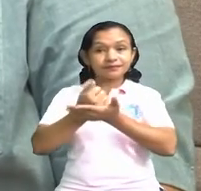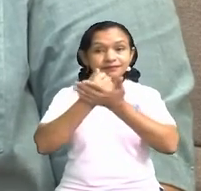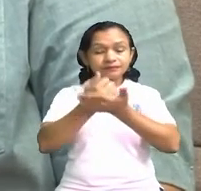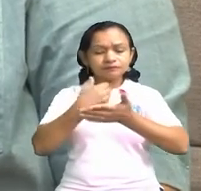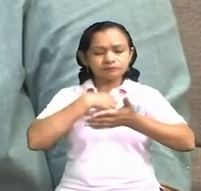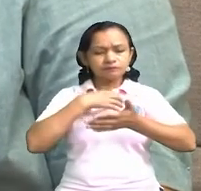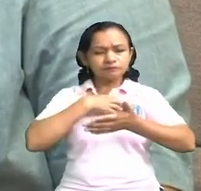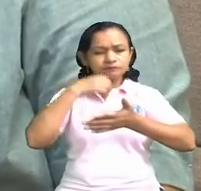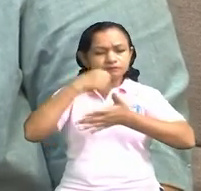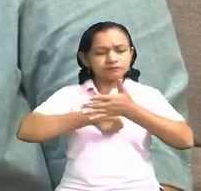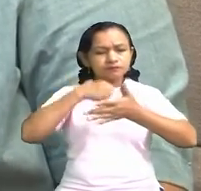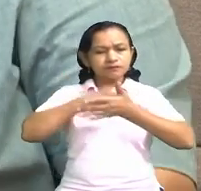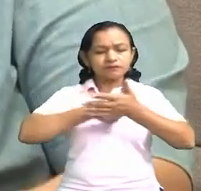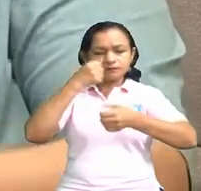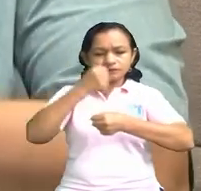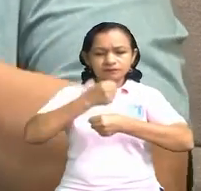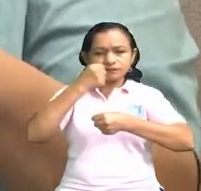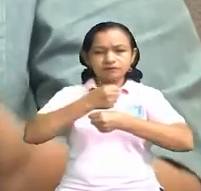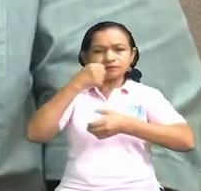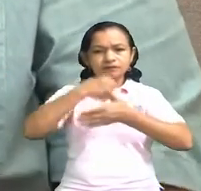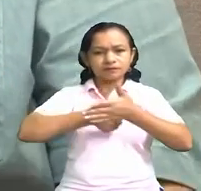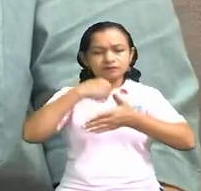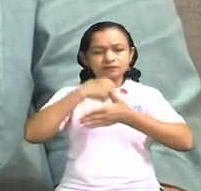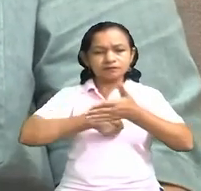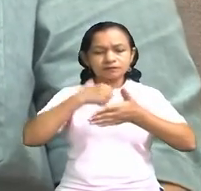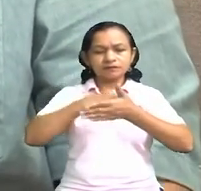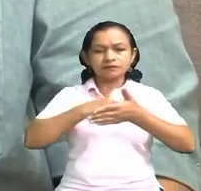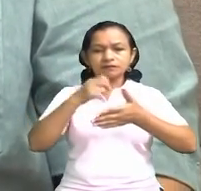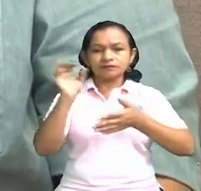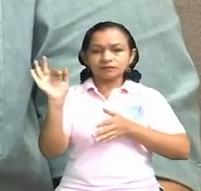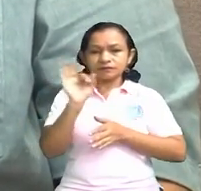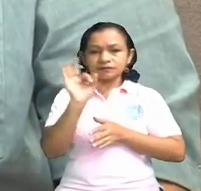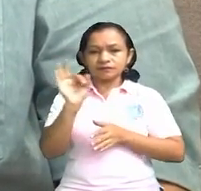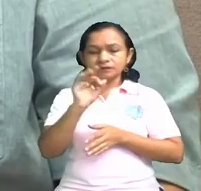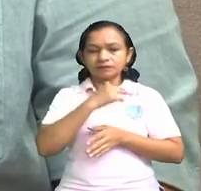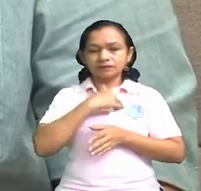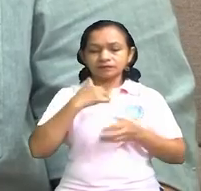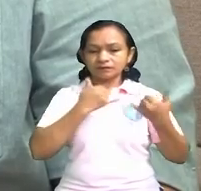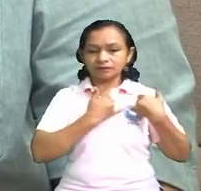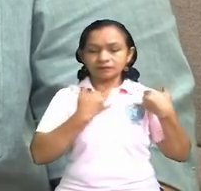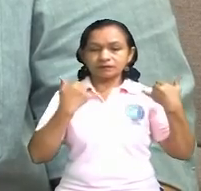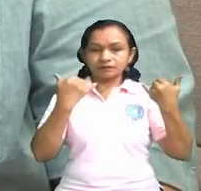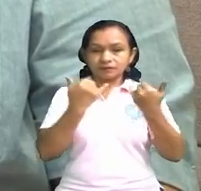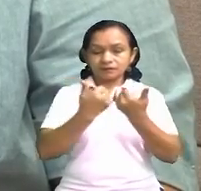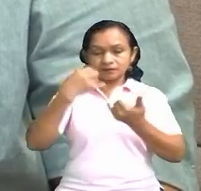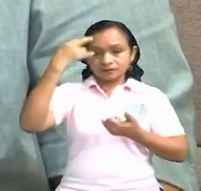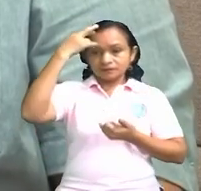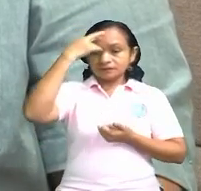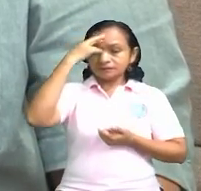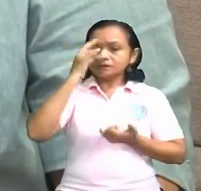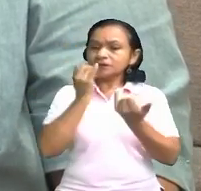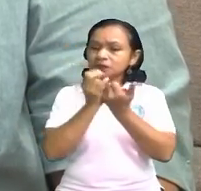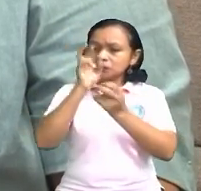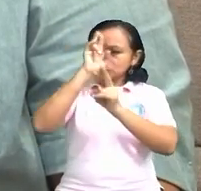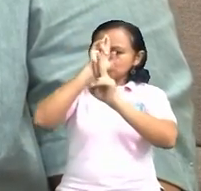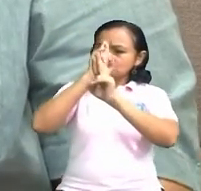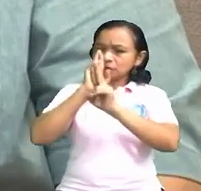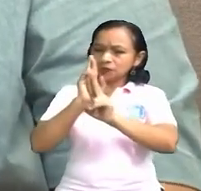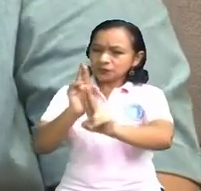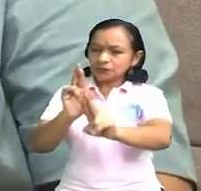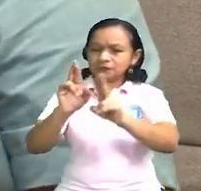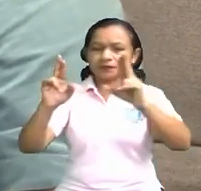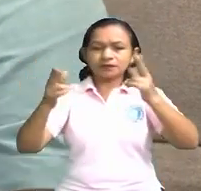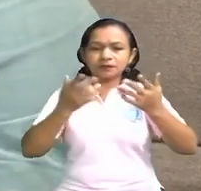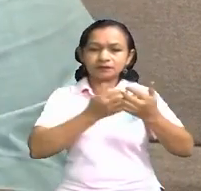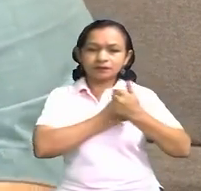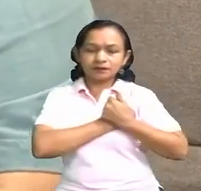sus esfuerzos, con su trabajo tesonero, la conformación de esa institución respetada y querida por nuestro pueblo, como